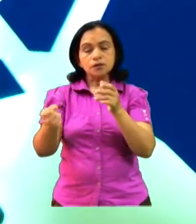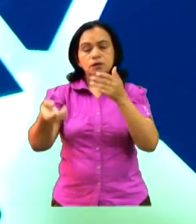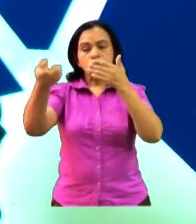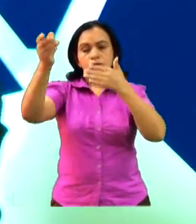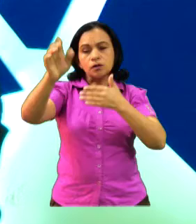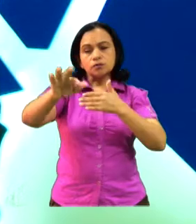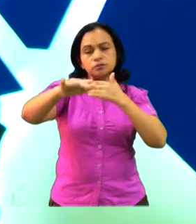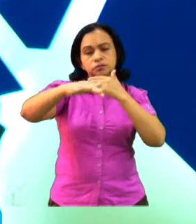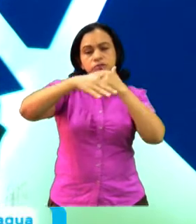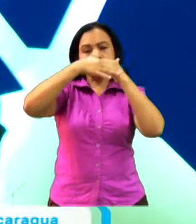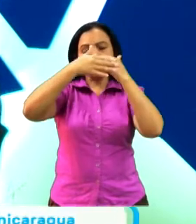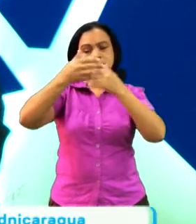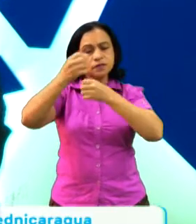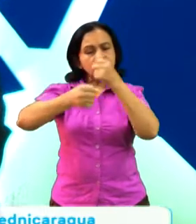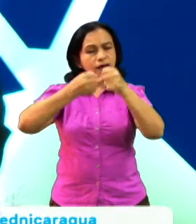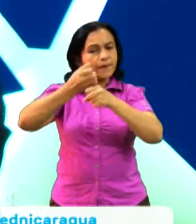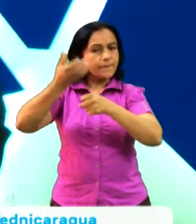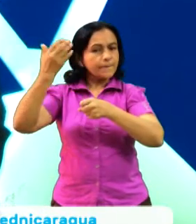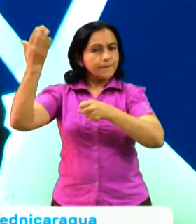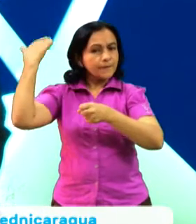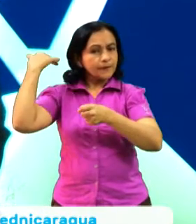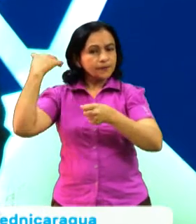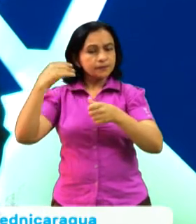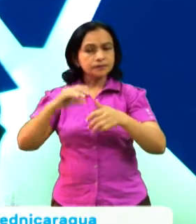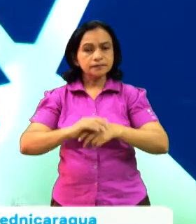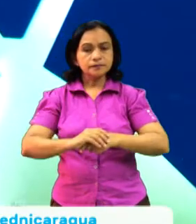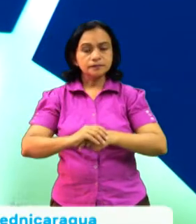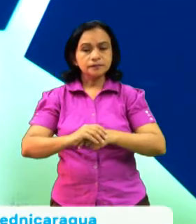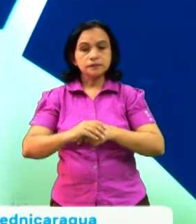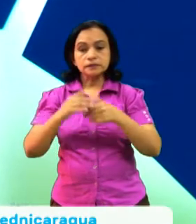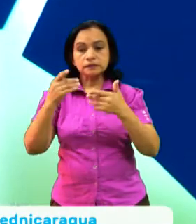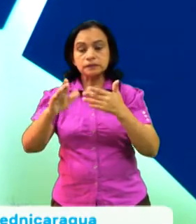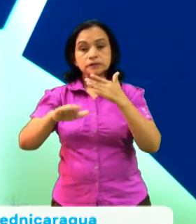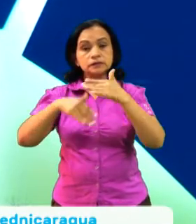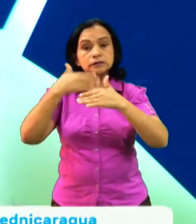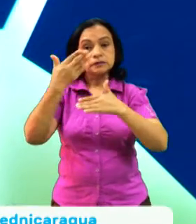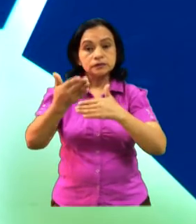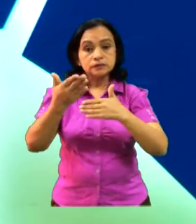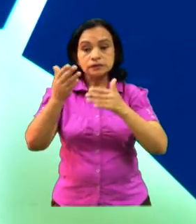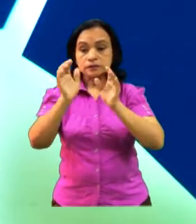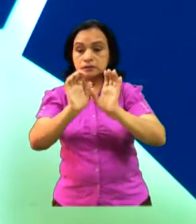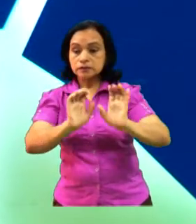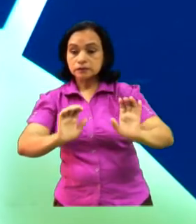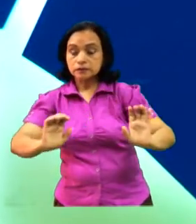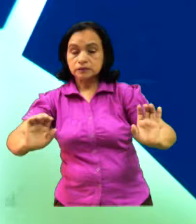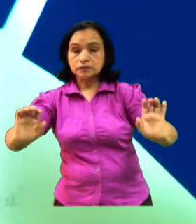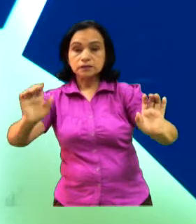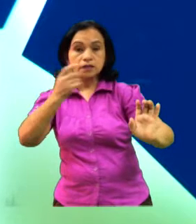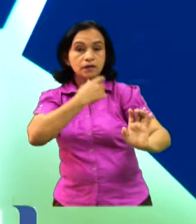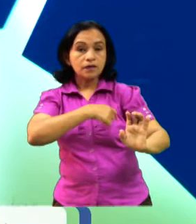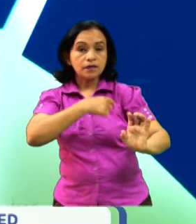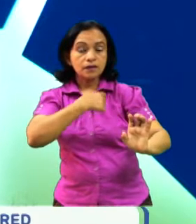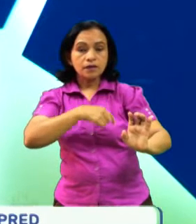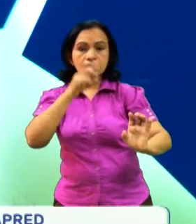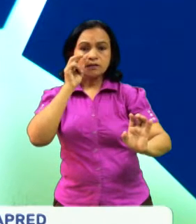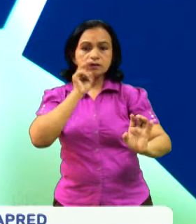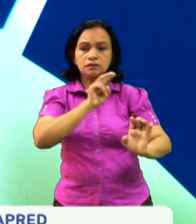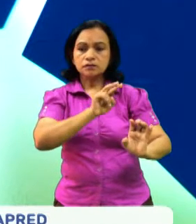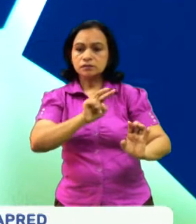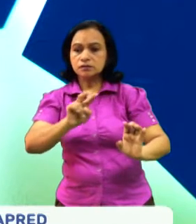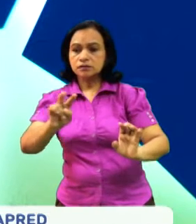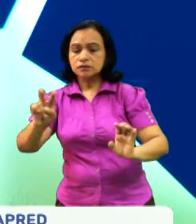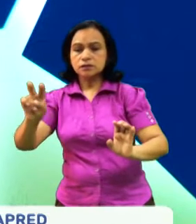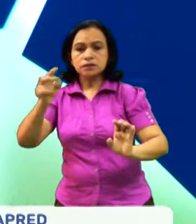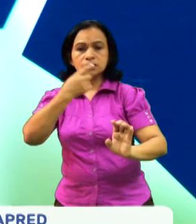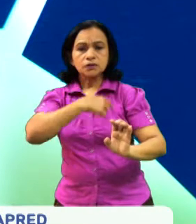se dio hace varios años, donde al retornar los niños a las escuelas se dieron cuenta, de